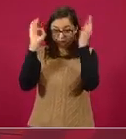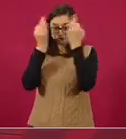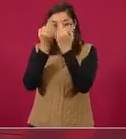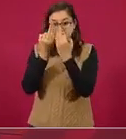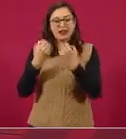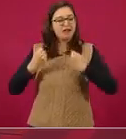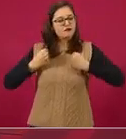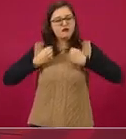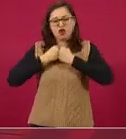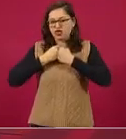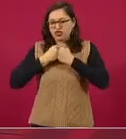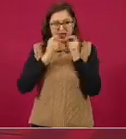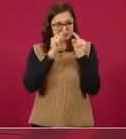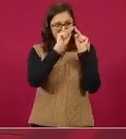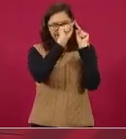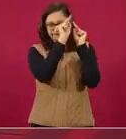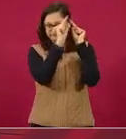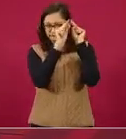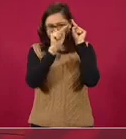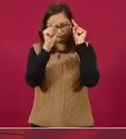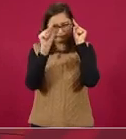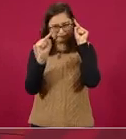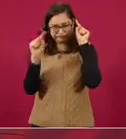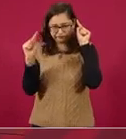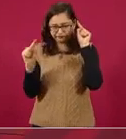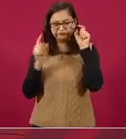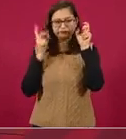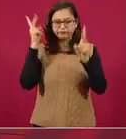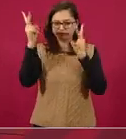la frontera, y de ahí